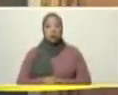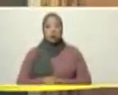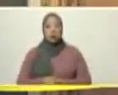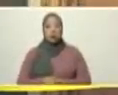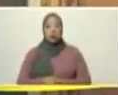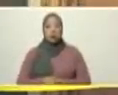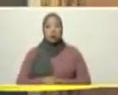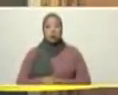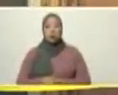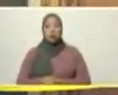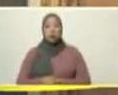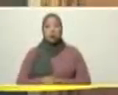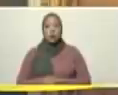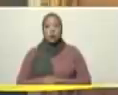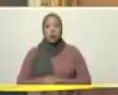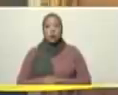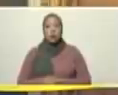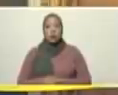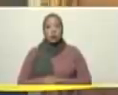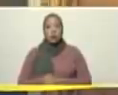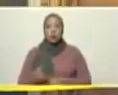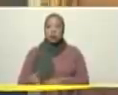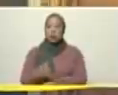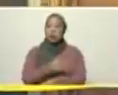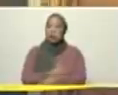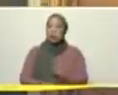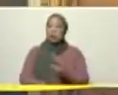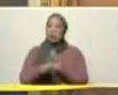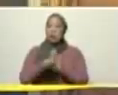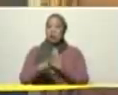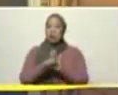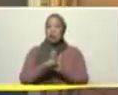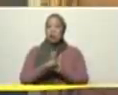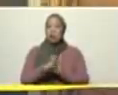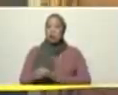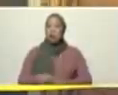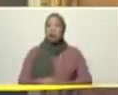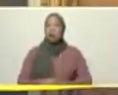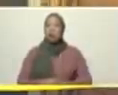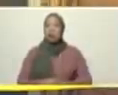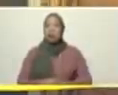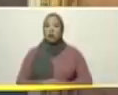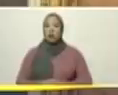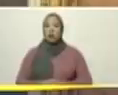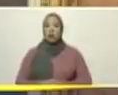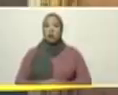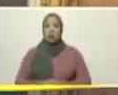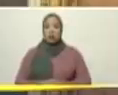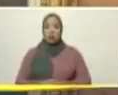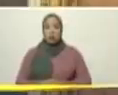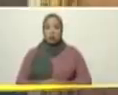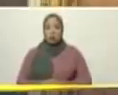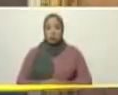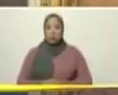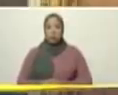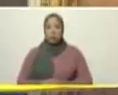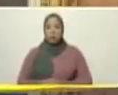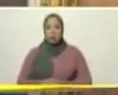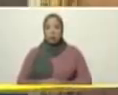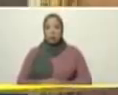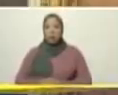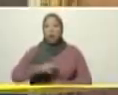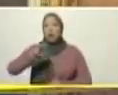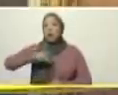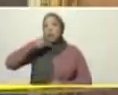Cogollo es una élite cerrada que representa intereses económicos, políticos,